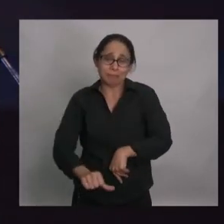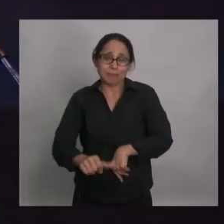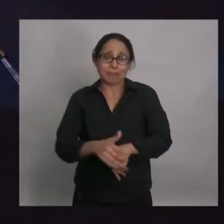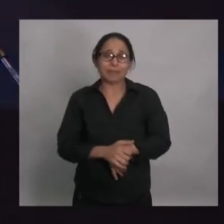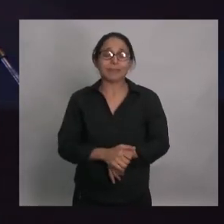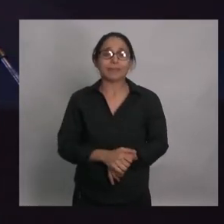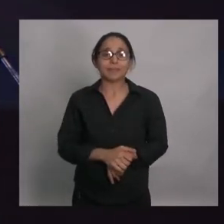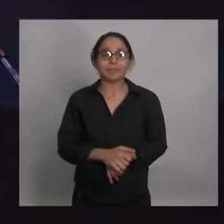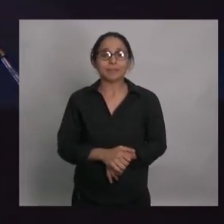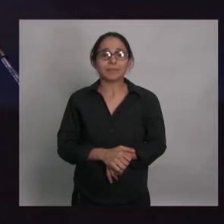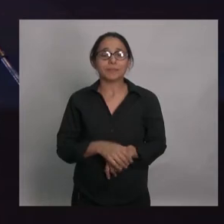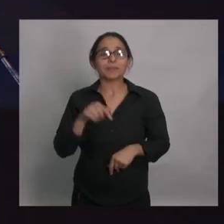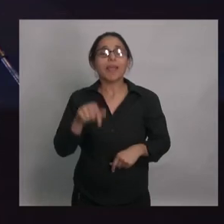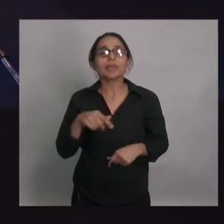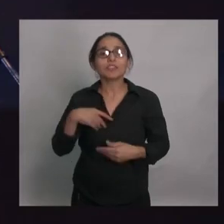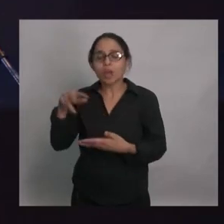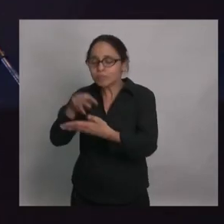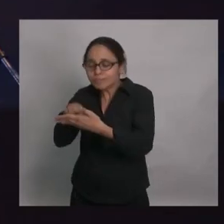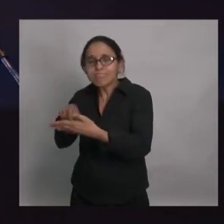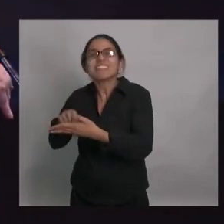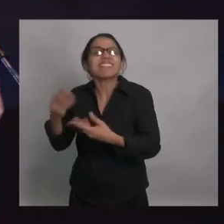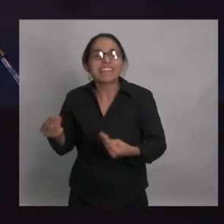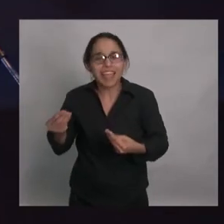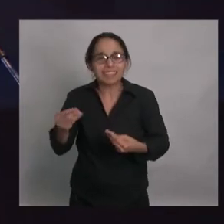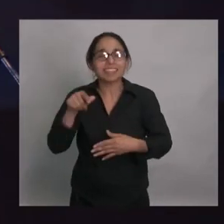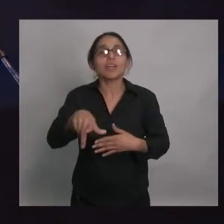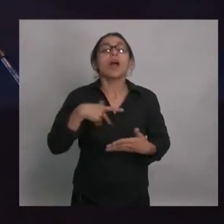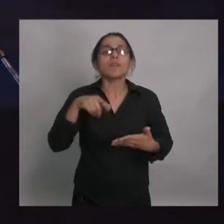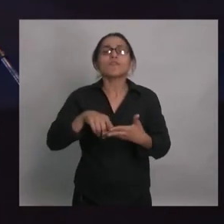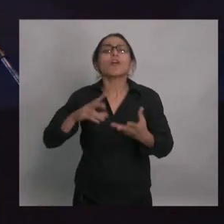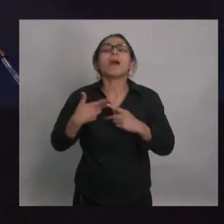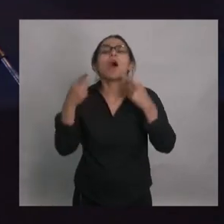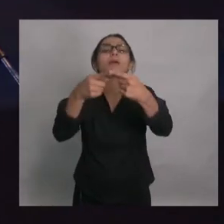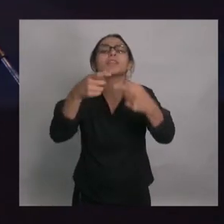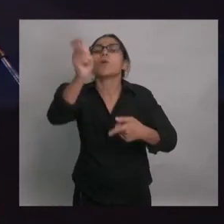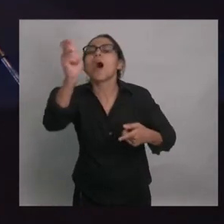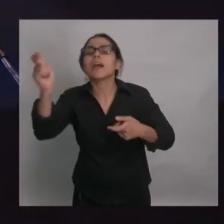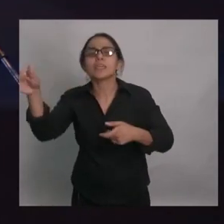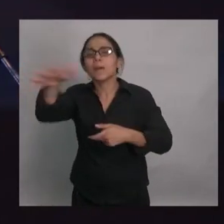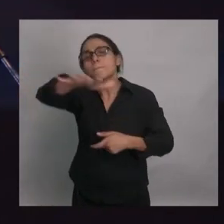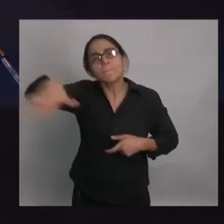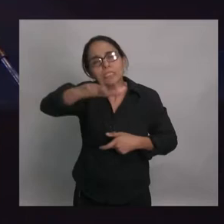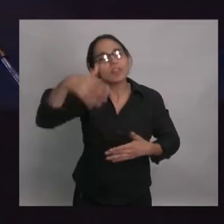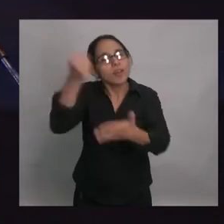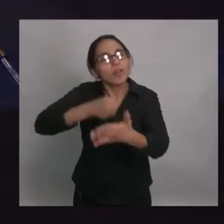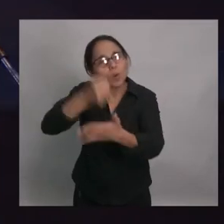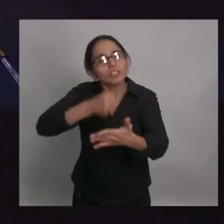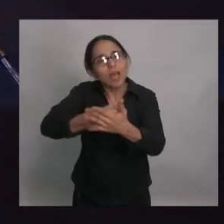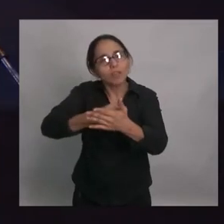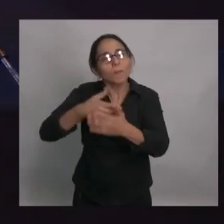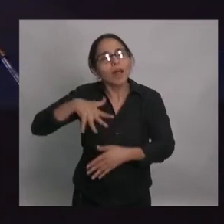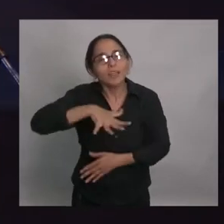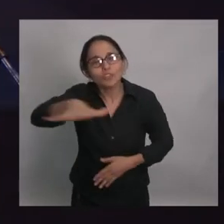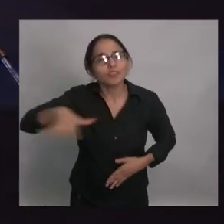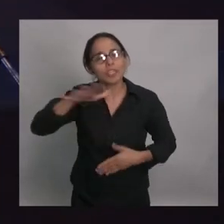estos están dirigidos a quienes deseen construir una sociedad humanista y solidaria con pleno protagonismo